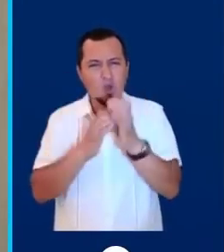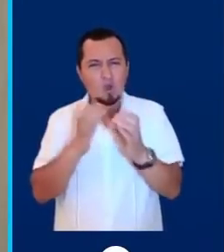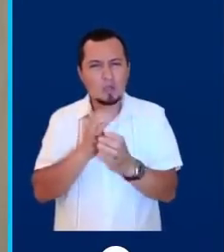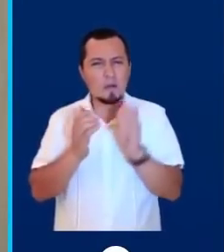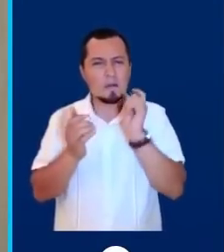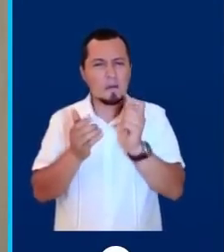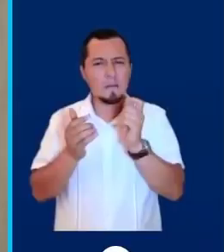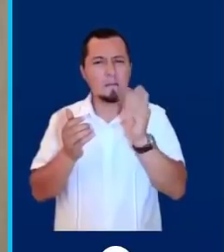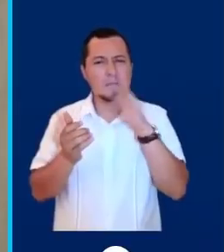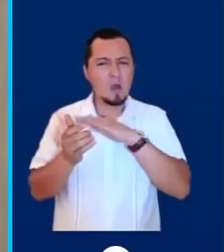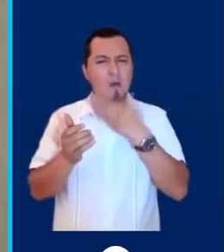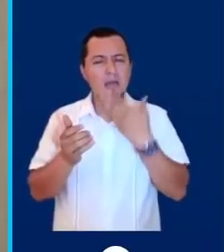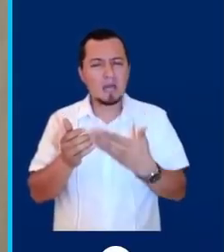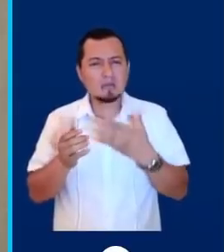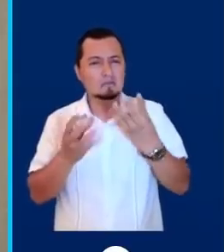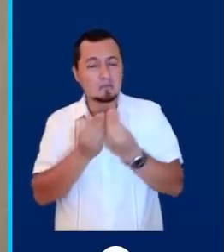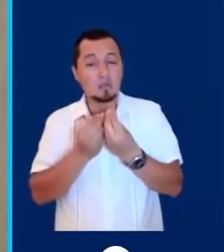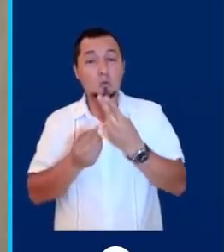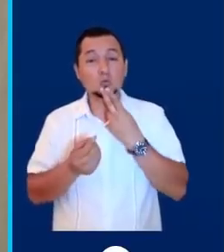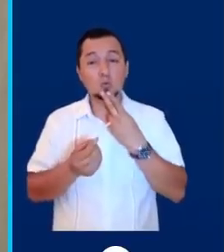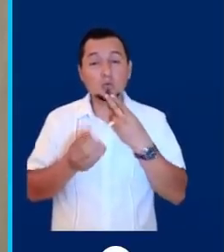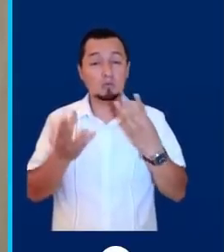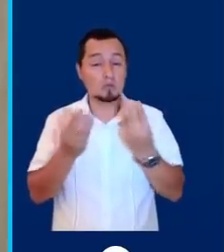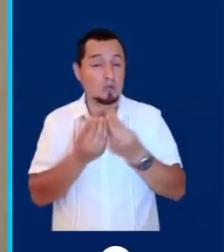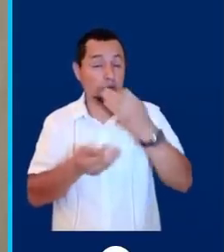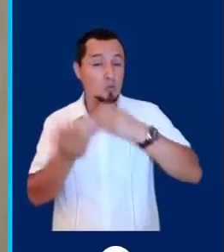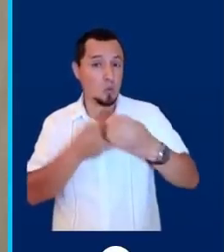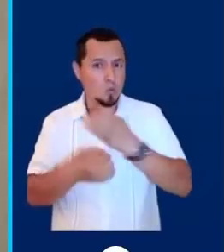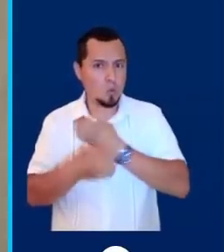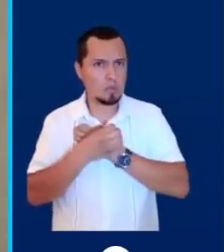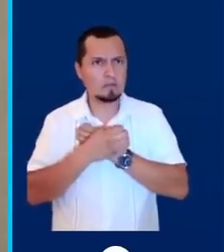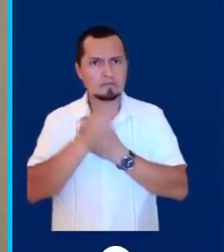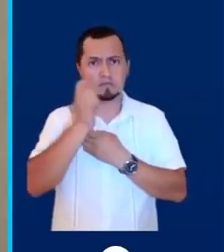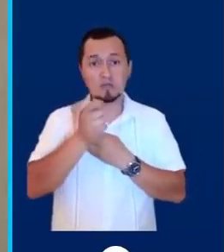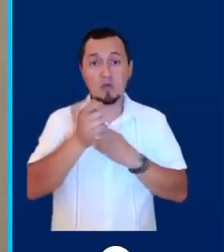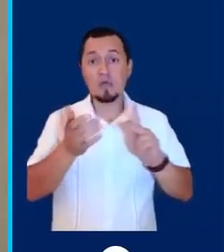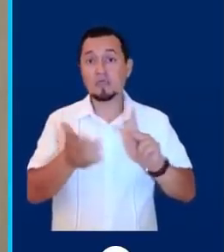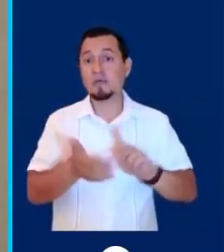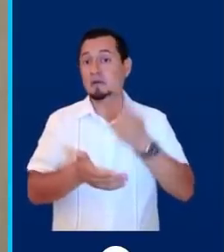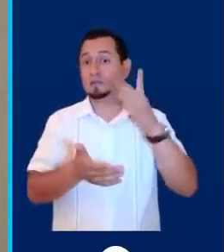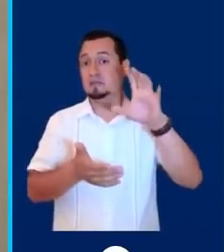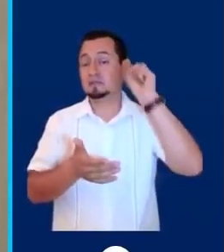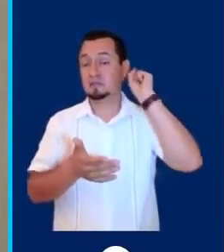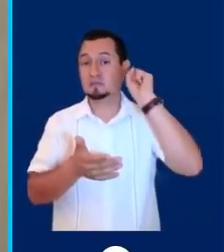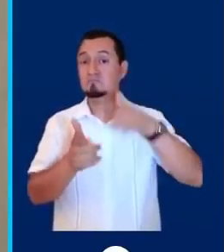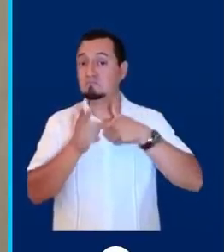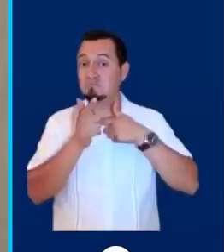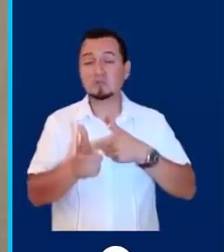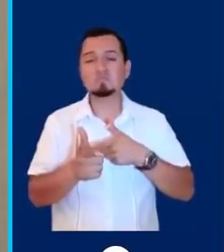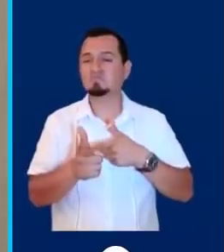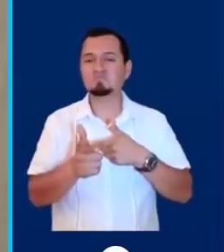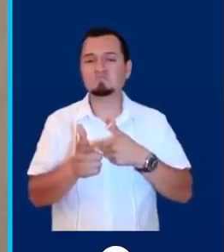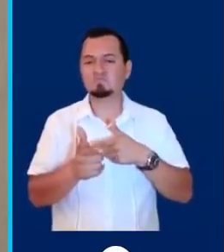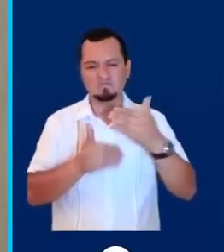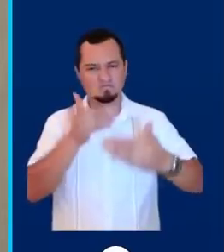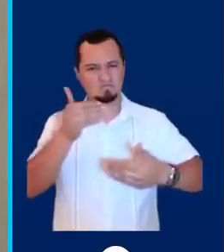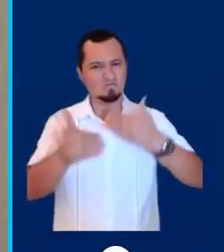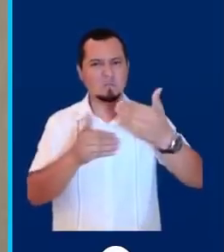como funciona el sector educativo nunca volverá a ser la misma. Hemos